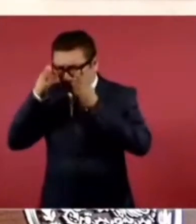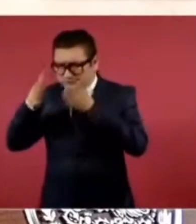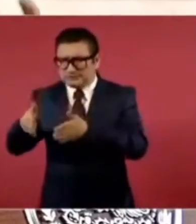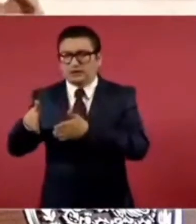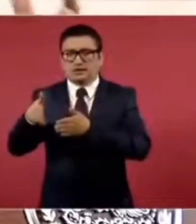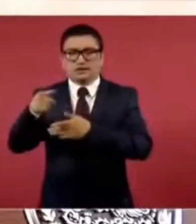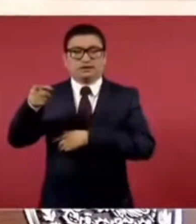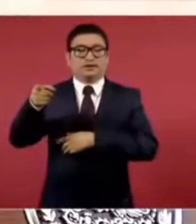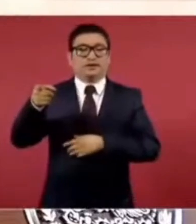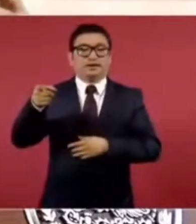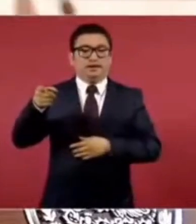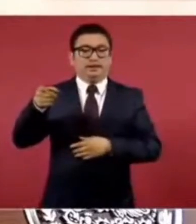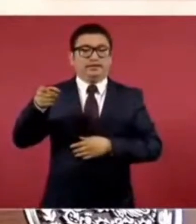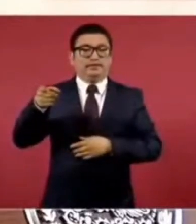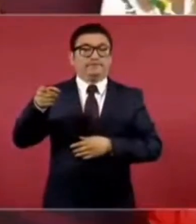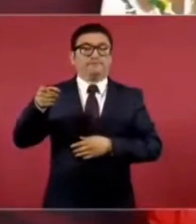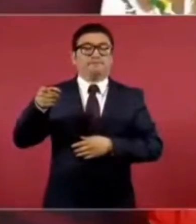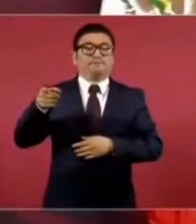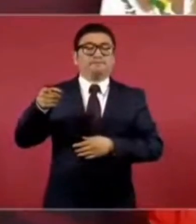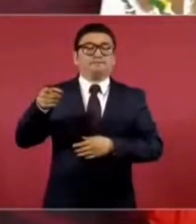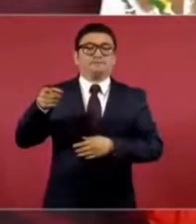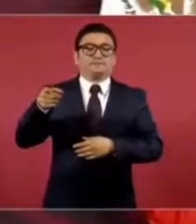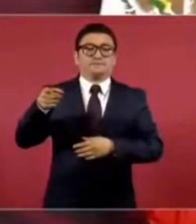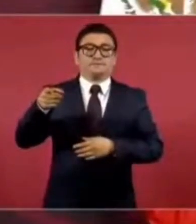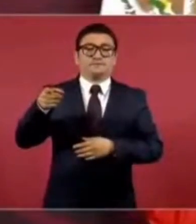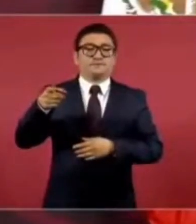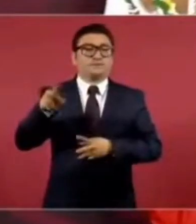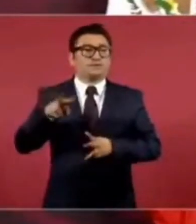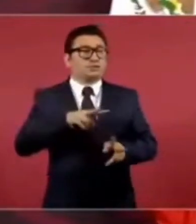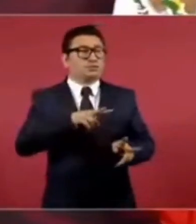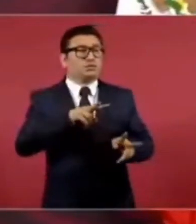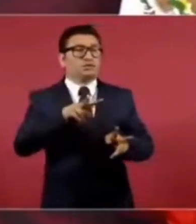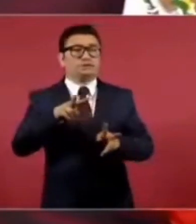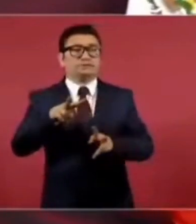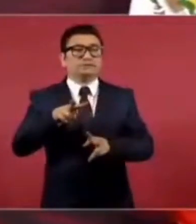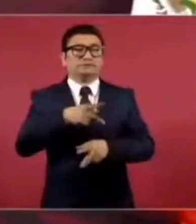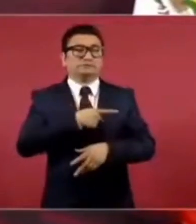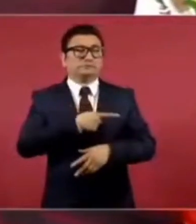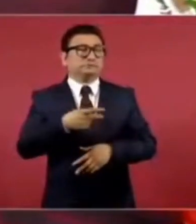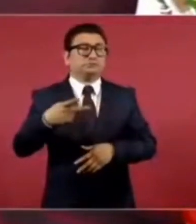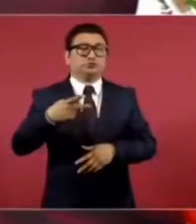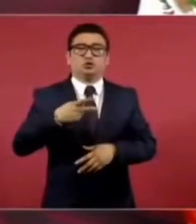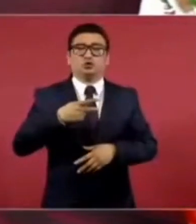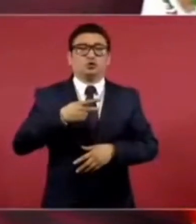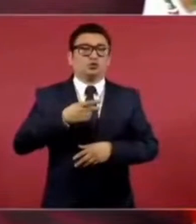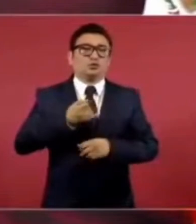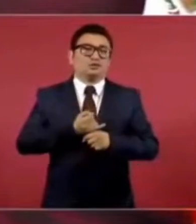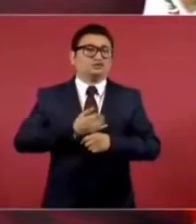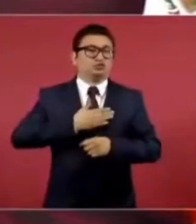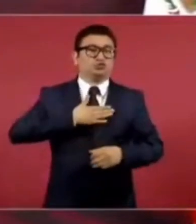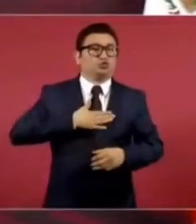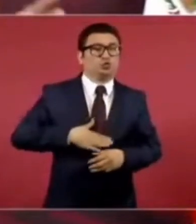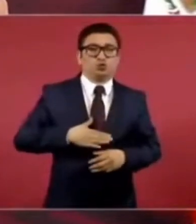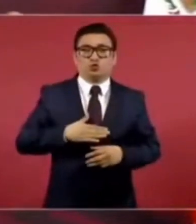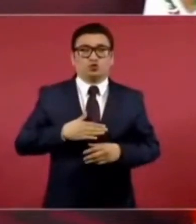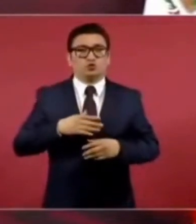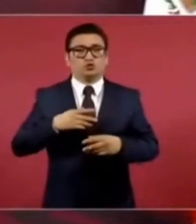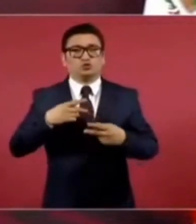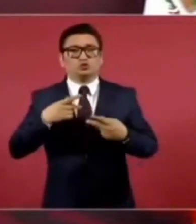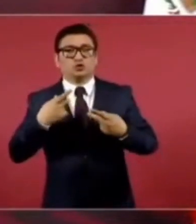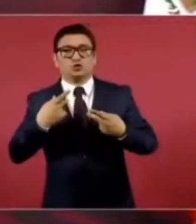y ante la pobreza, las injusticias, la represión